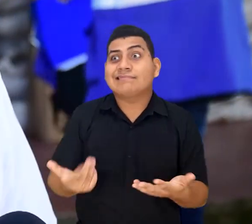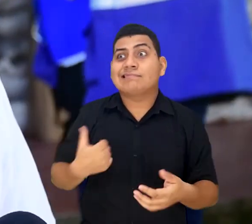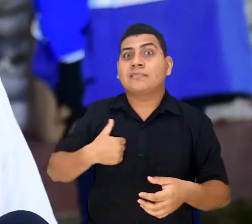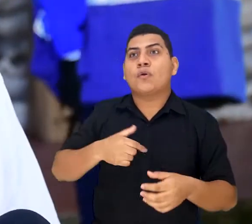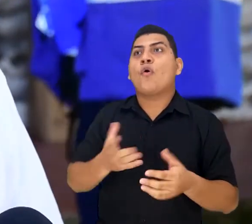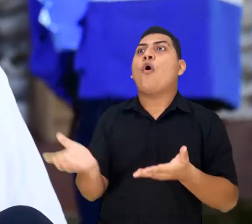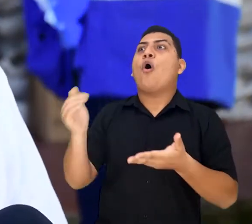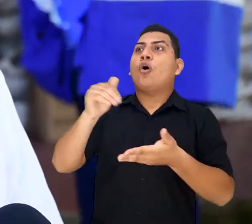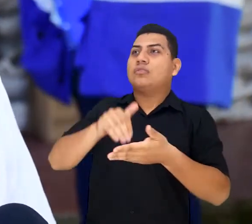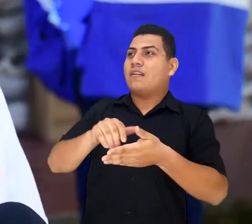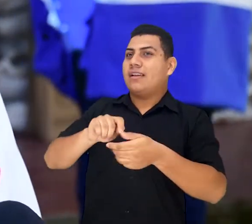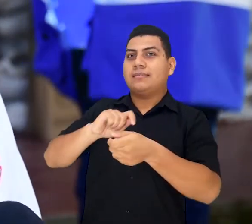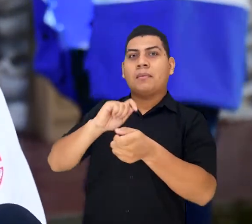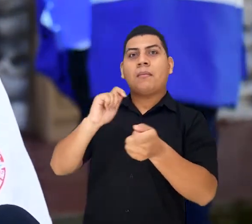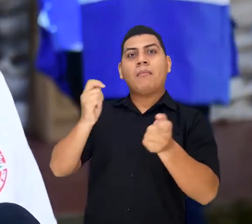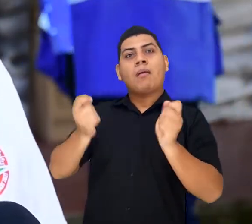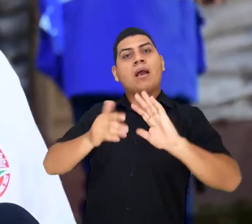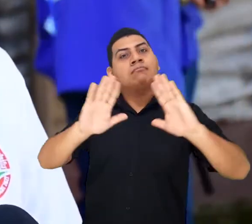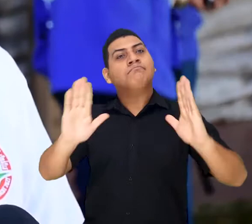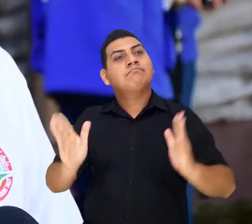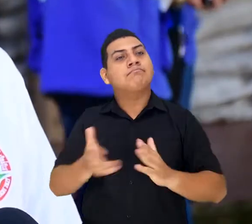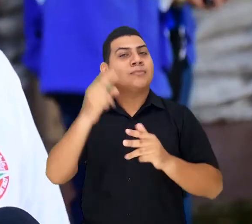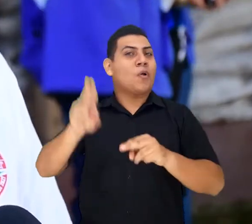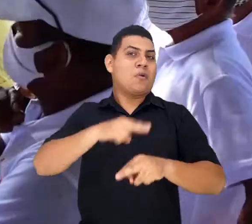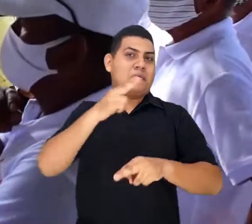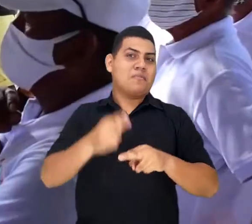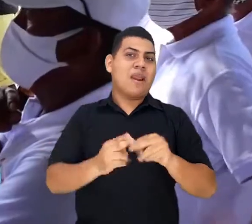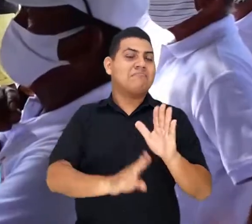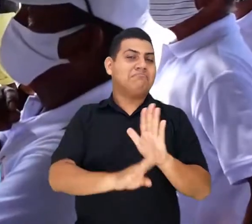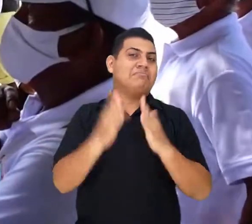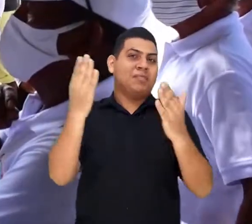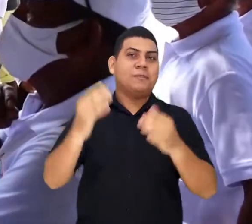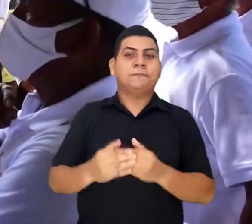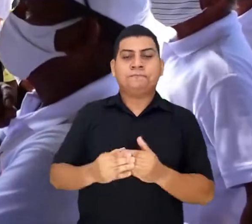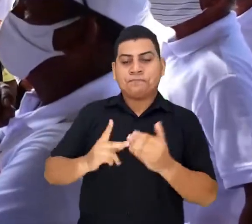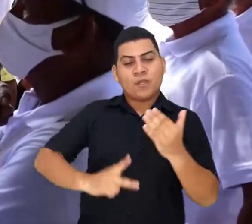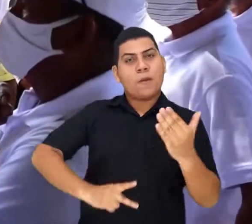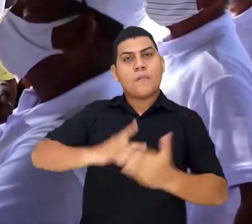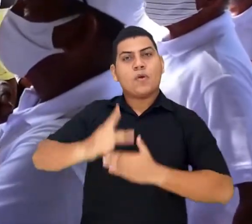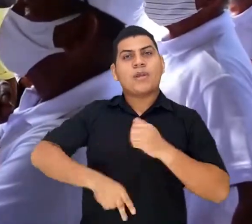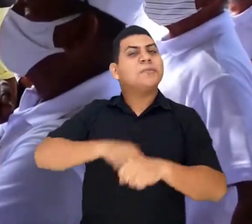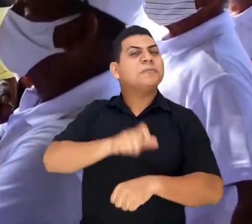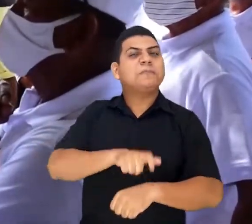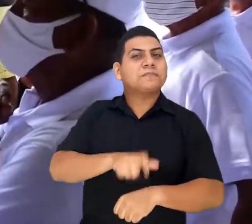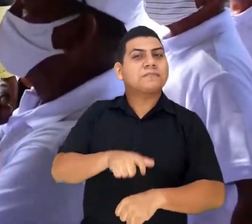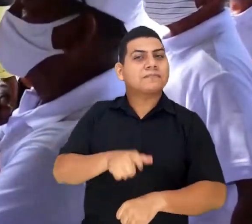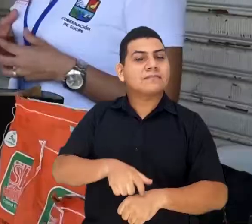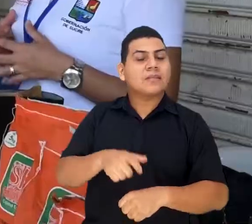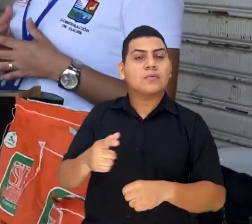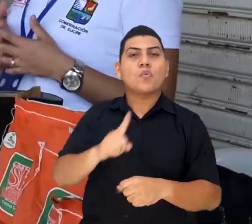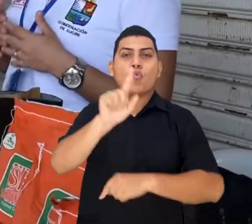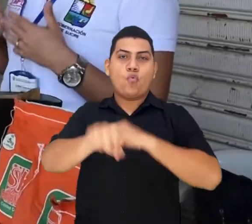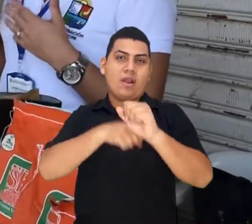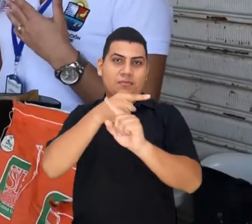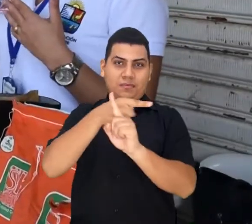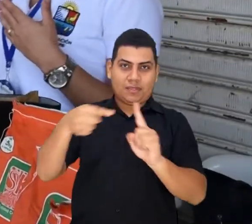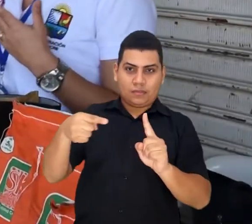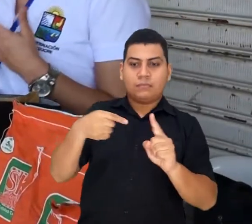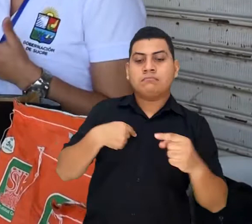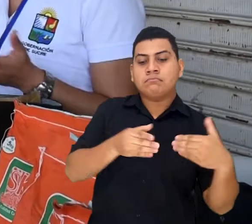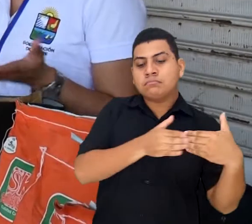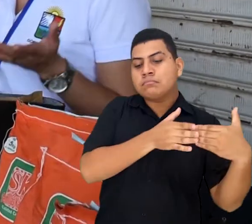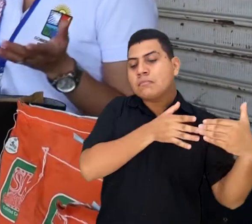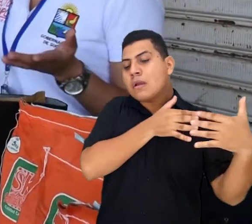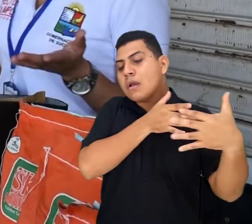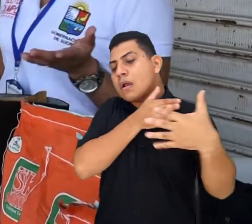que todo es una normalidad y todo va a seguir adelante. El proyecto tiene una duración aproximada de 18 meses. Al